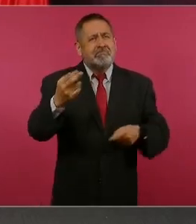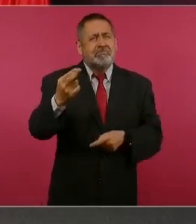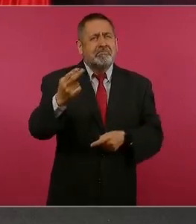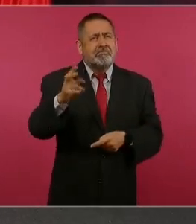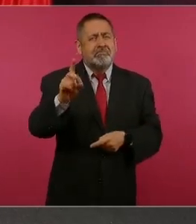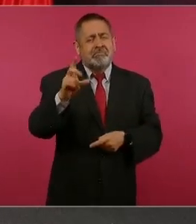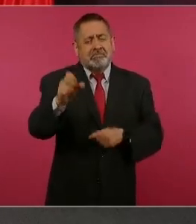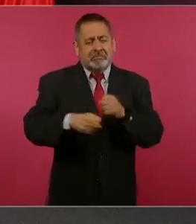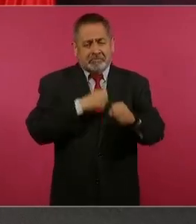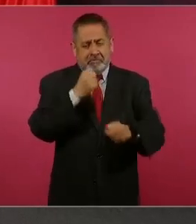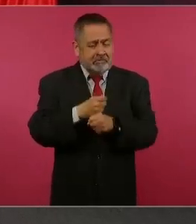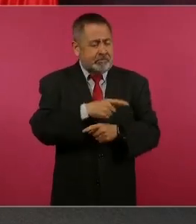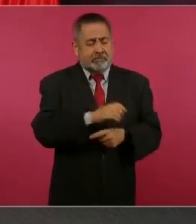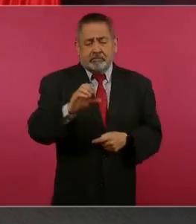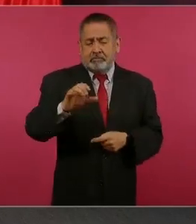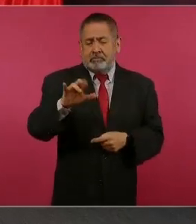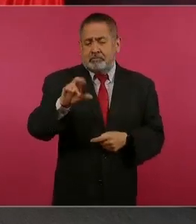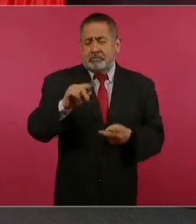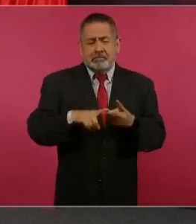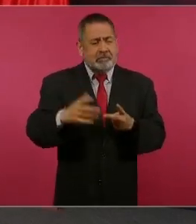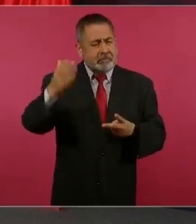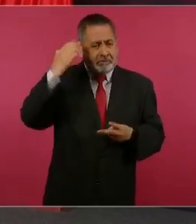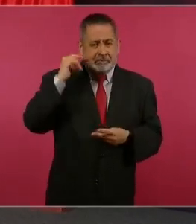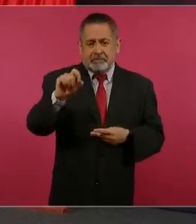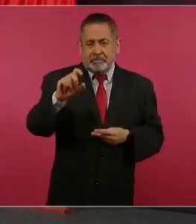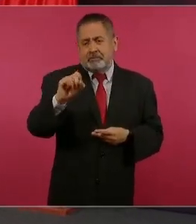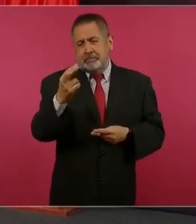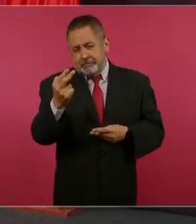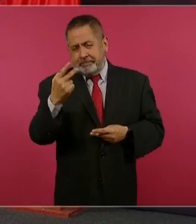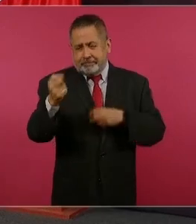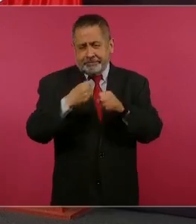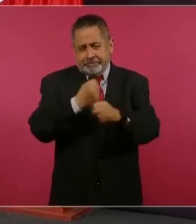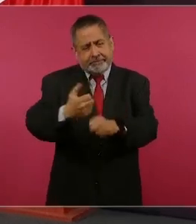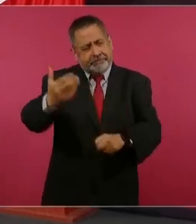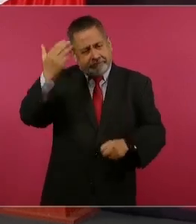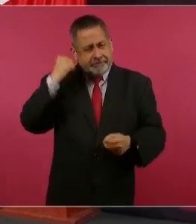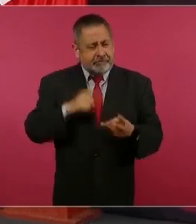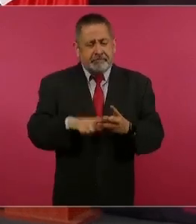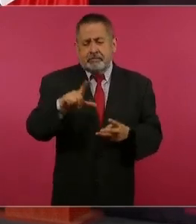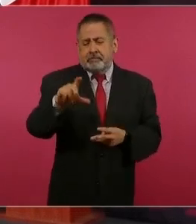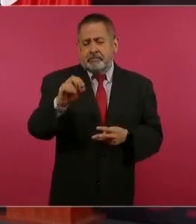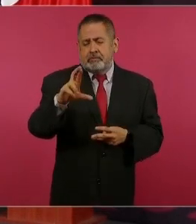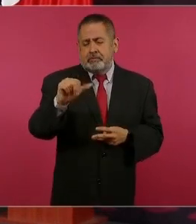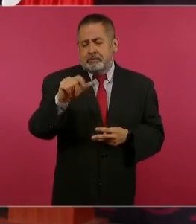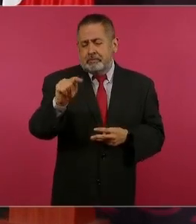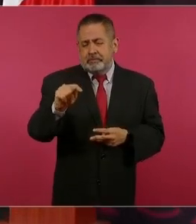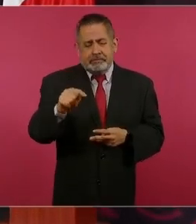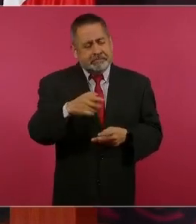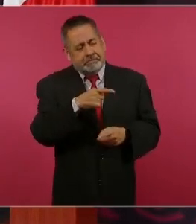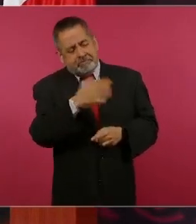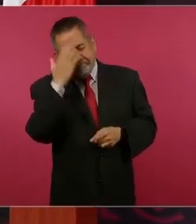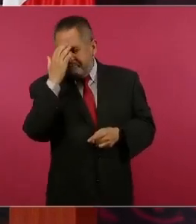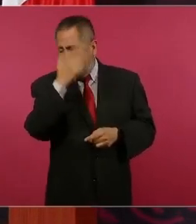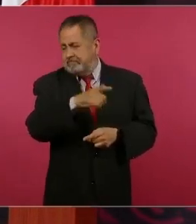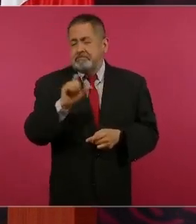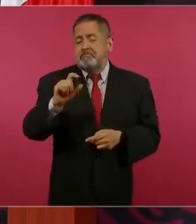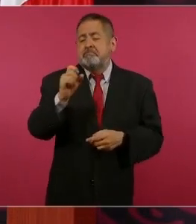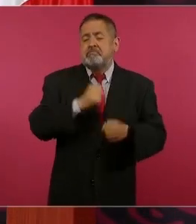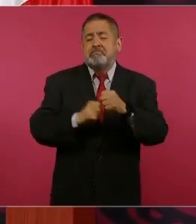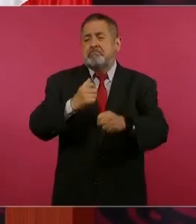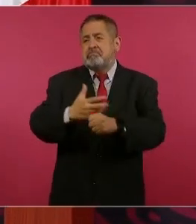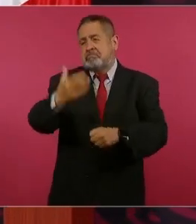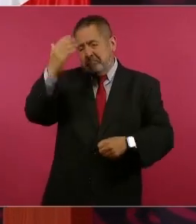25, 30 años, a Ciro desde hace 20, 25 años, a Loret desde hace 20 años.